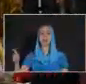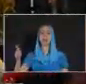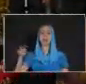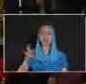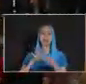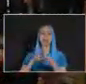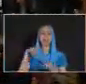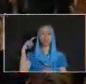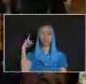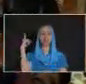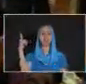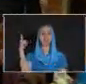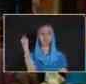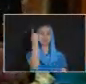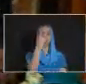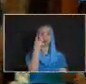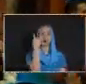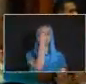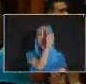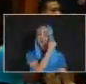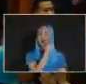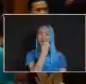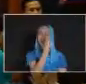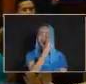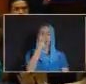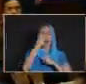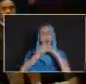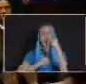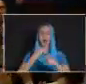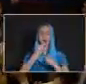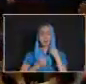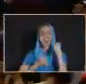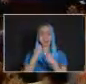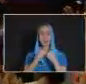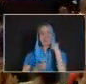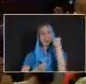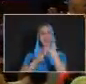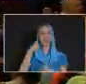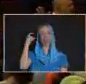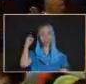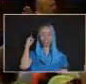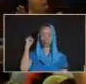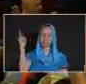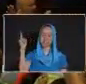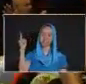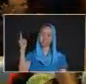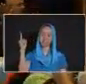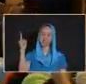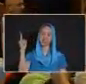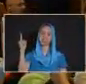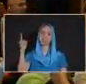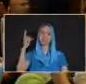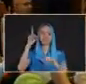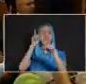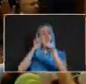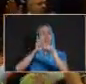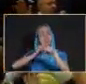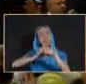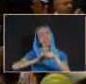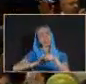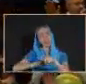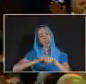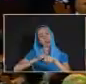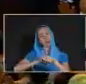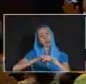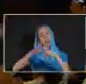guárdame, guarda los míos, guarda mis hijos, guarda mis padres, guarda mis hermanos, guarda